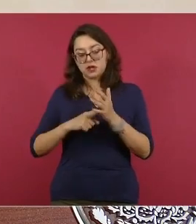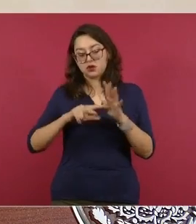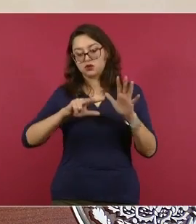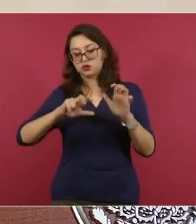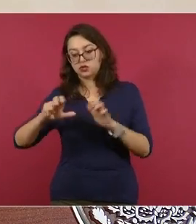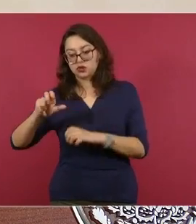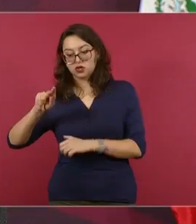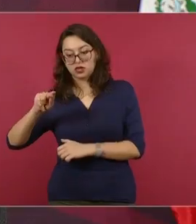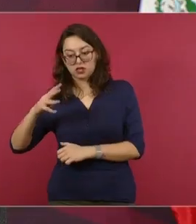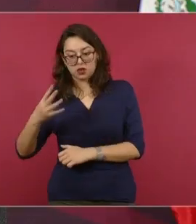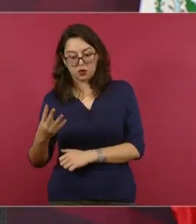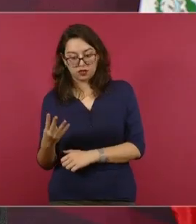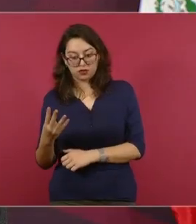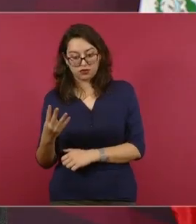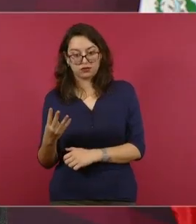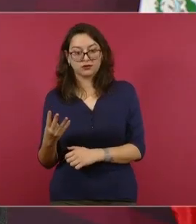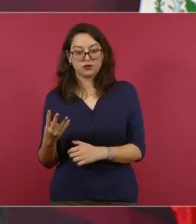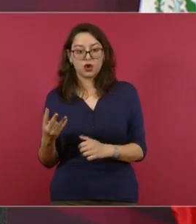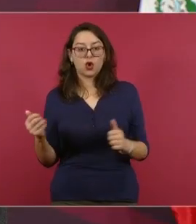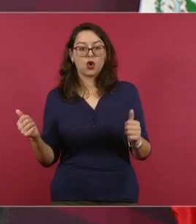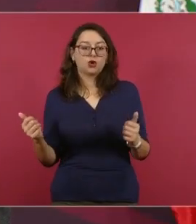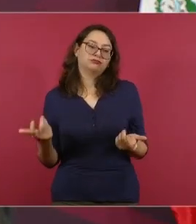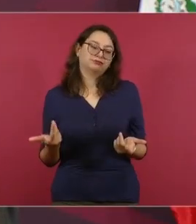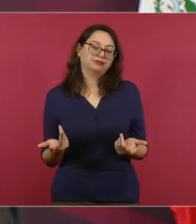1884, compadre de Porfirio.